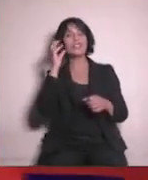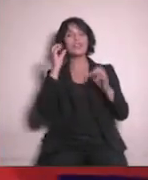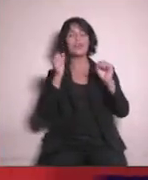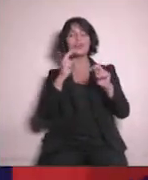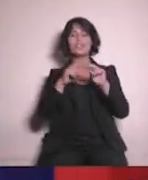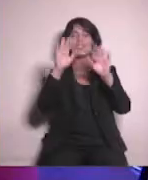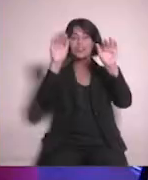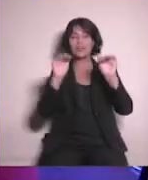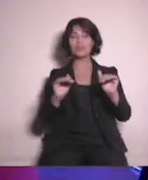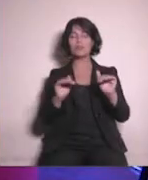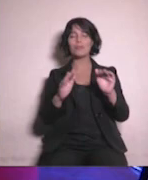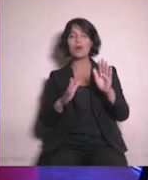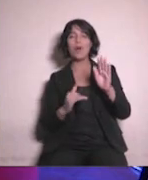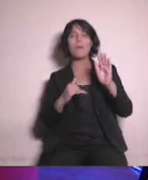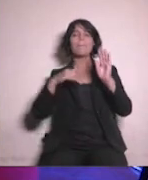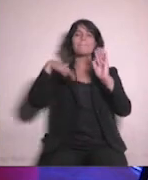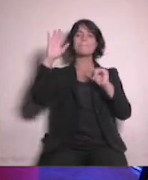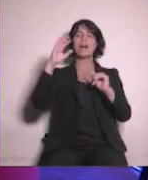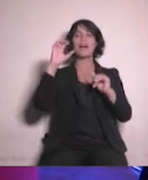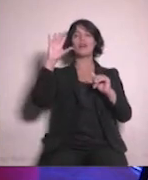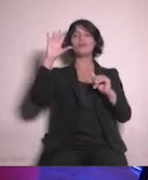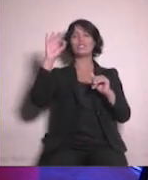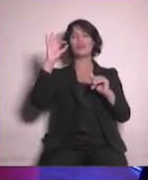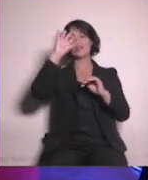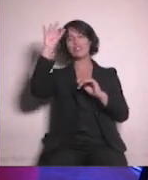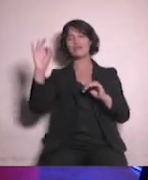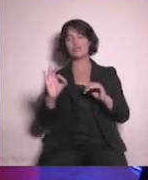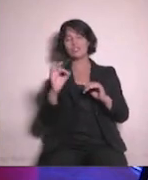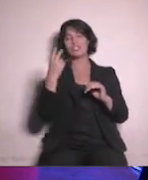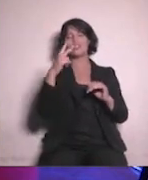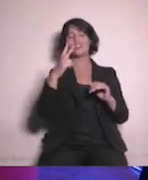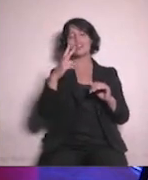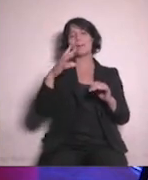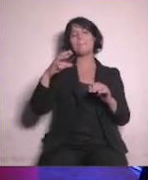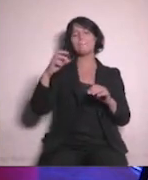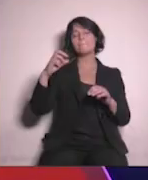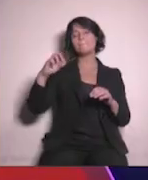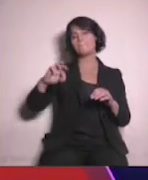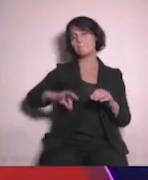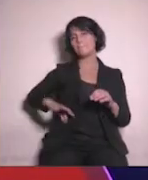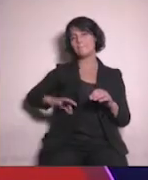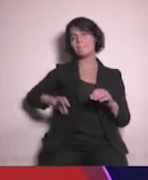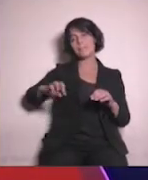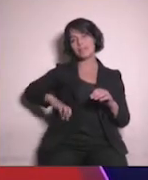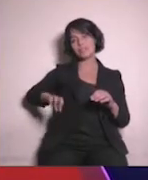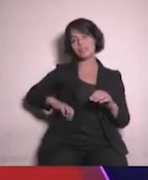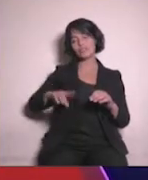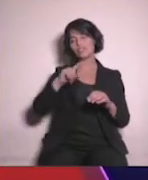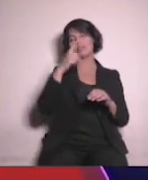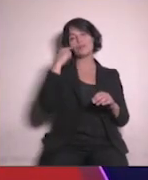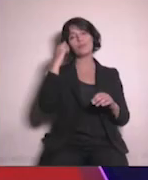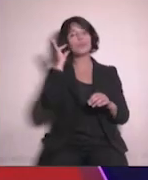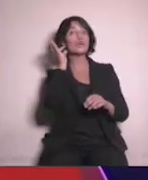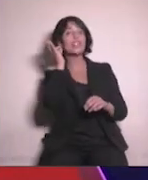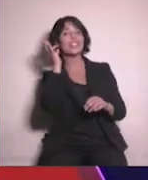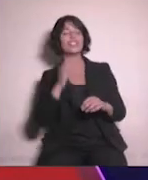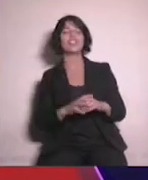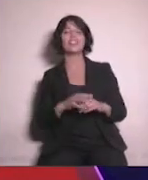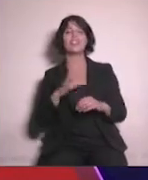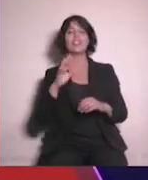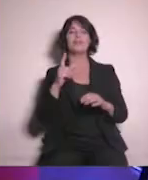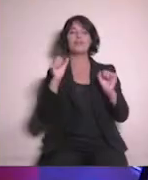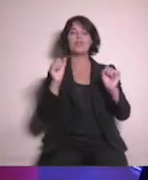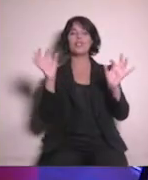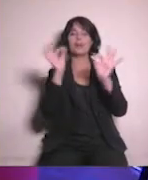hace un aumento de 50% en la pensión de la mujer. Todavía tendríamos diferencias, pero las diferencias serían bastante menores y se